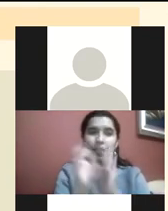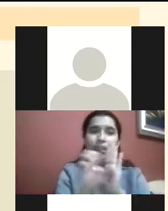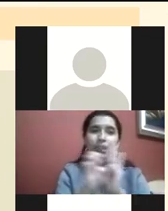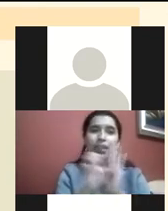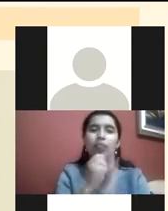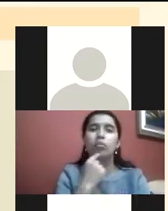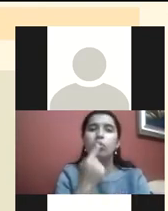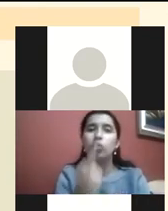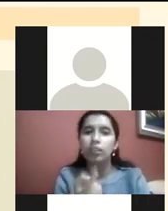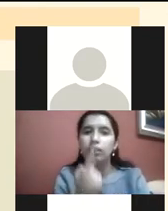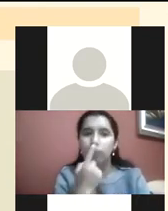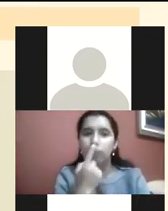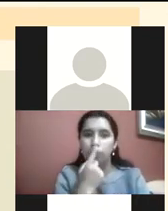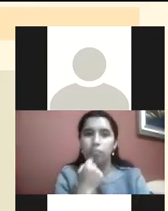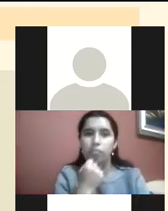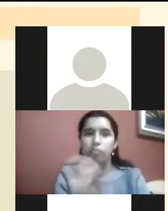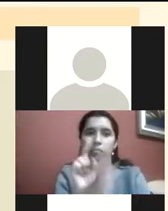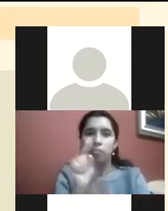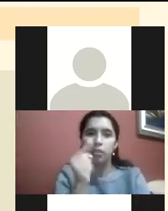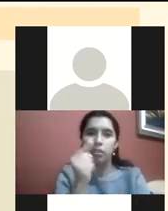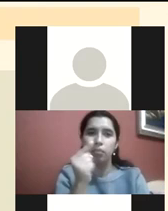vamos a ver, primero,